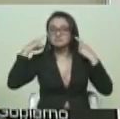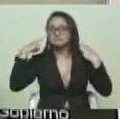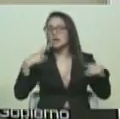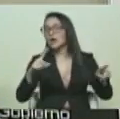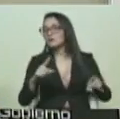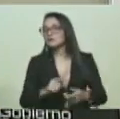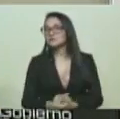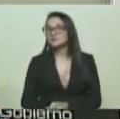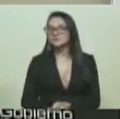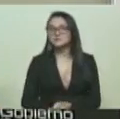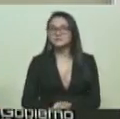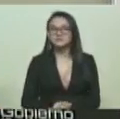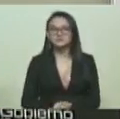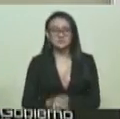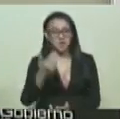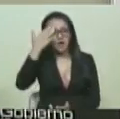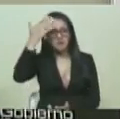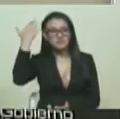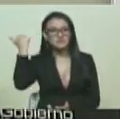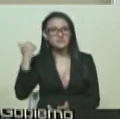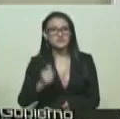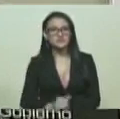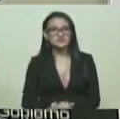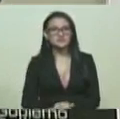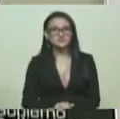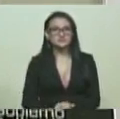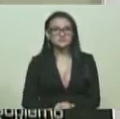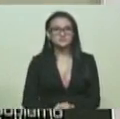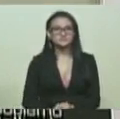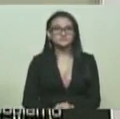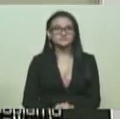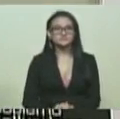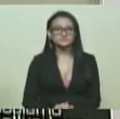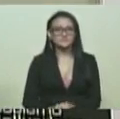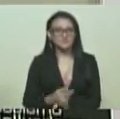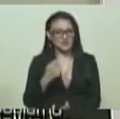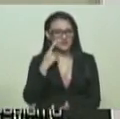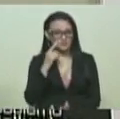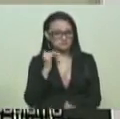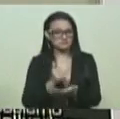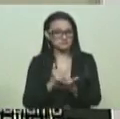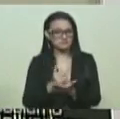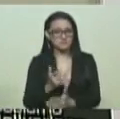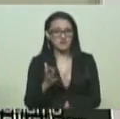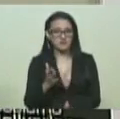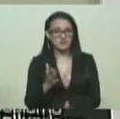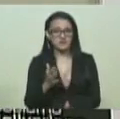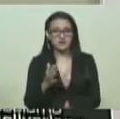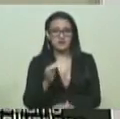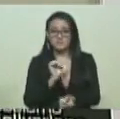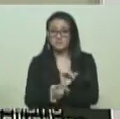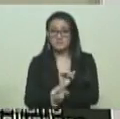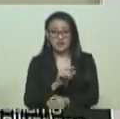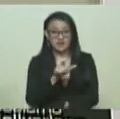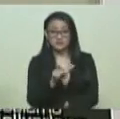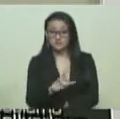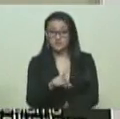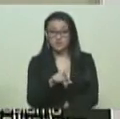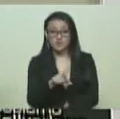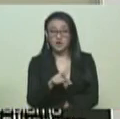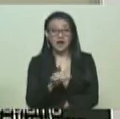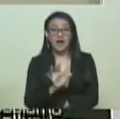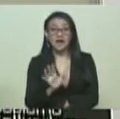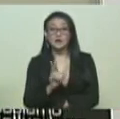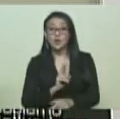solos, los olvidan. Ya verán que este señor ya no les va a ser útil. Manuel Chacín